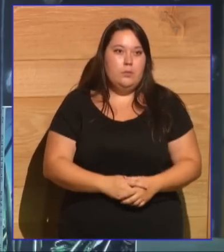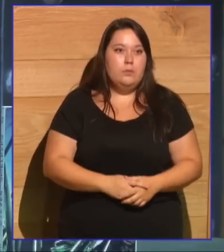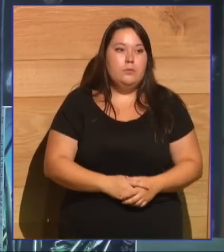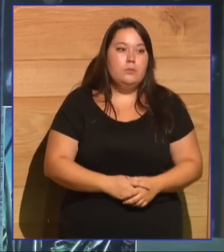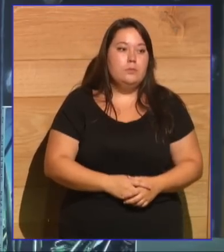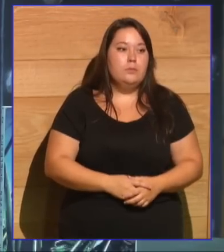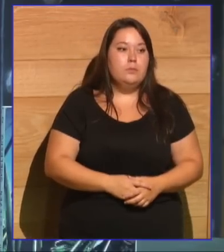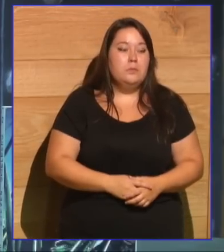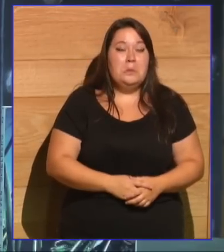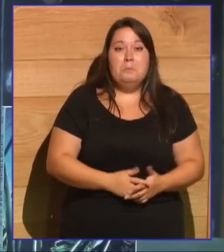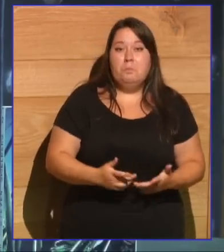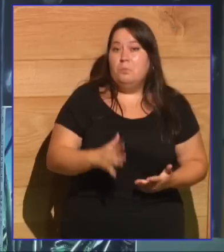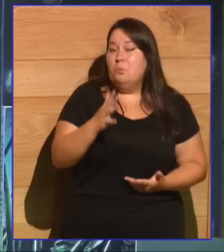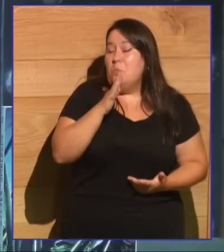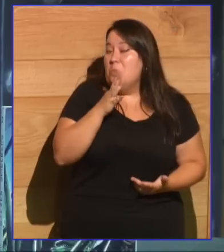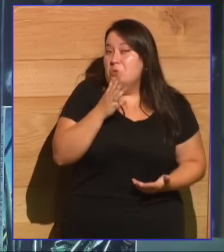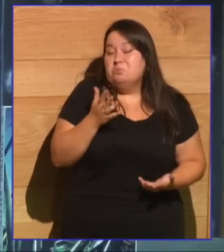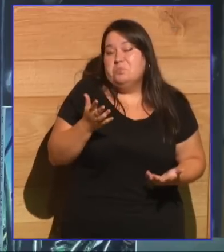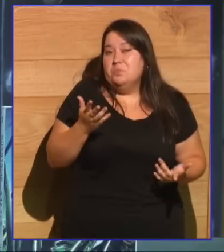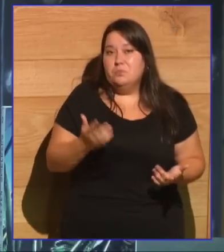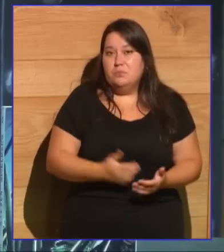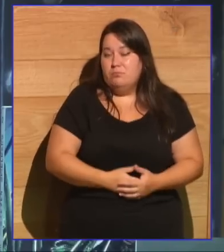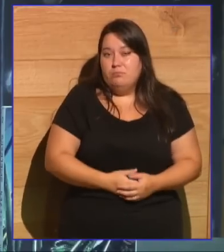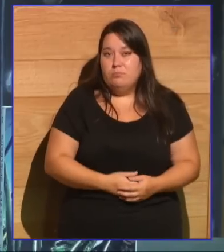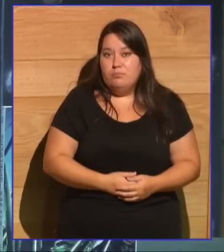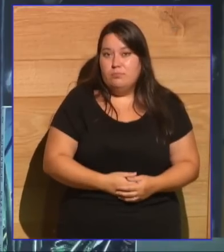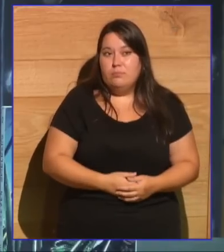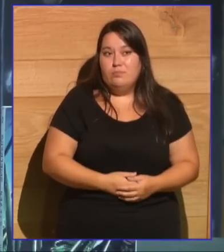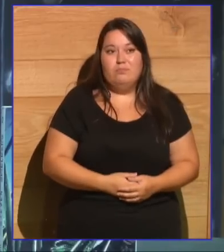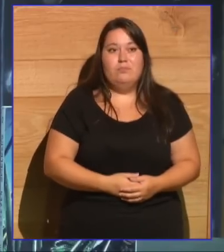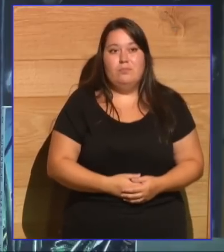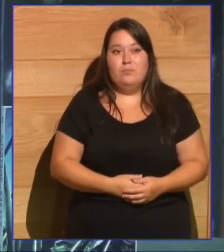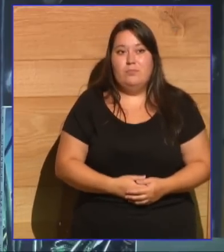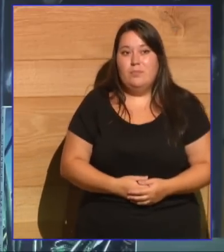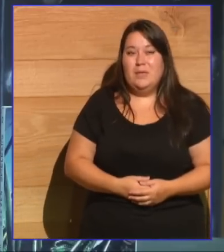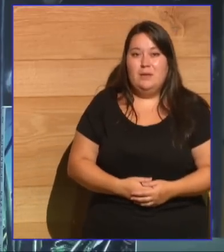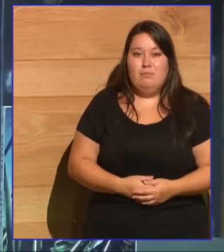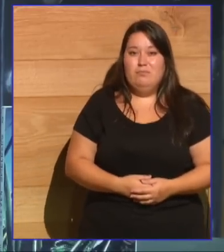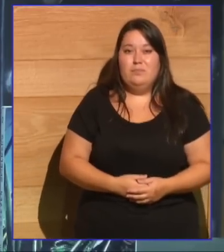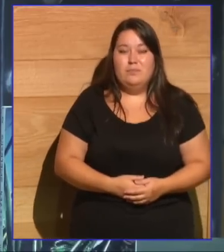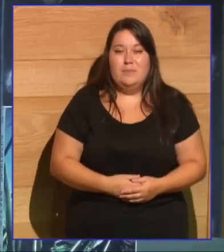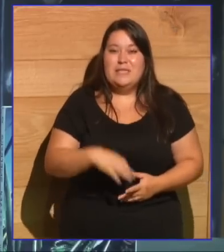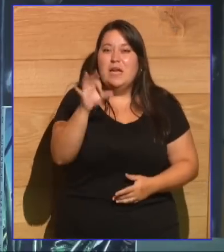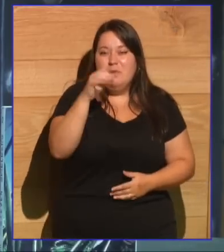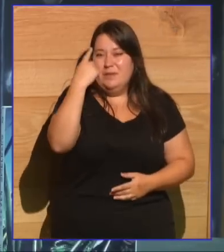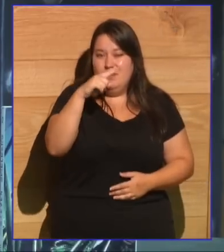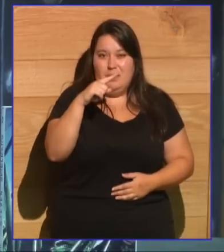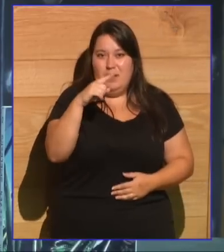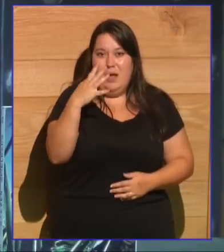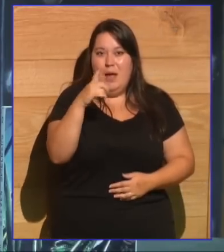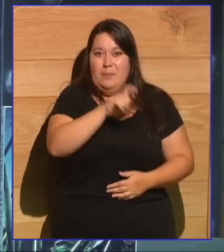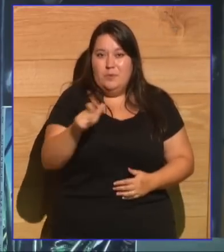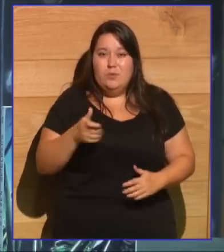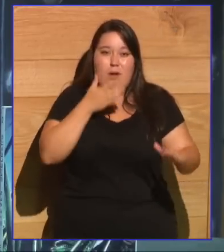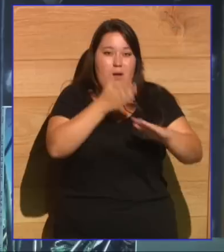inasumible no pero si no va a ser un revienta taquillas va a ser una película sobre la historia de un